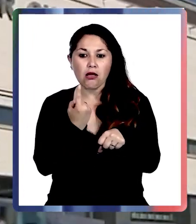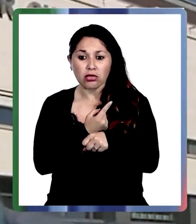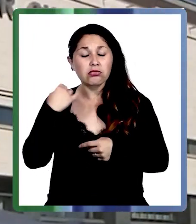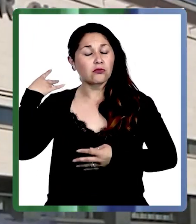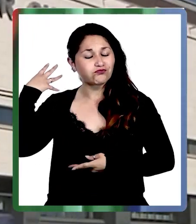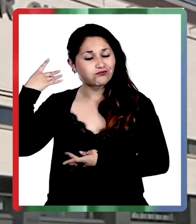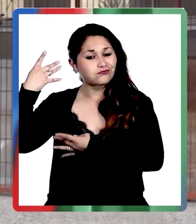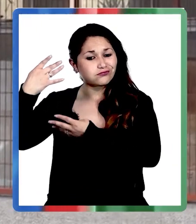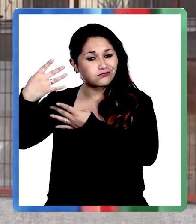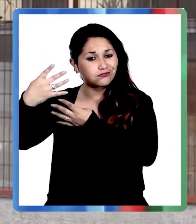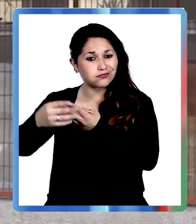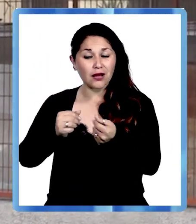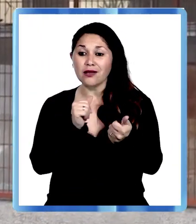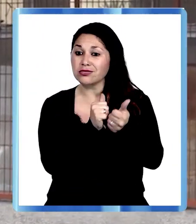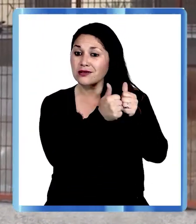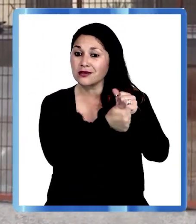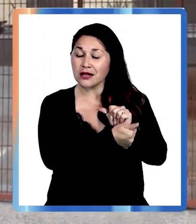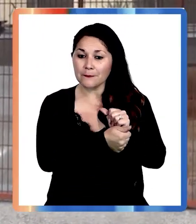reforma, se hicieron